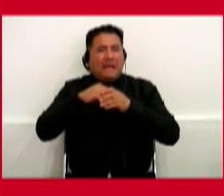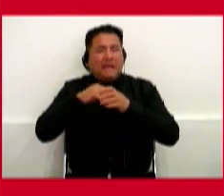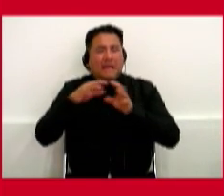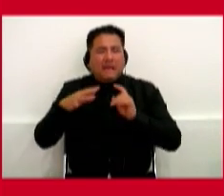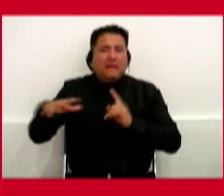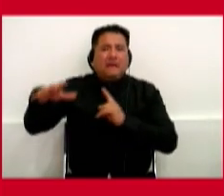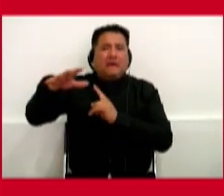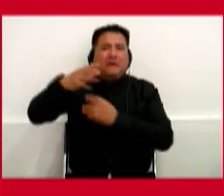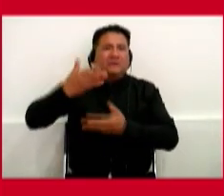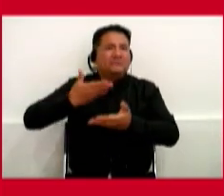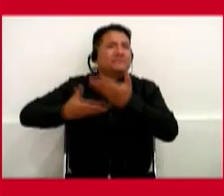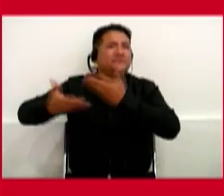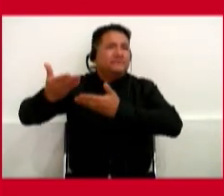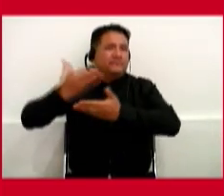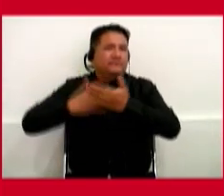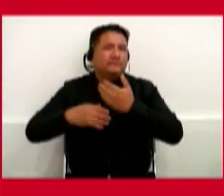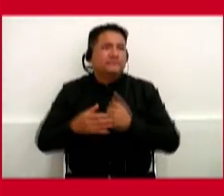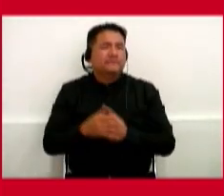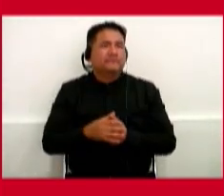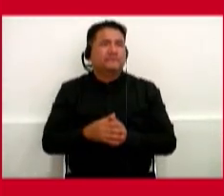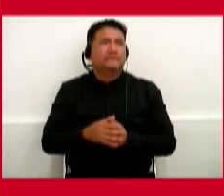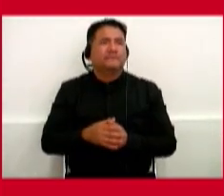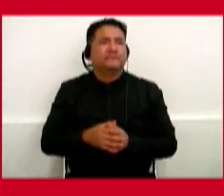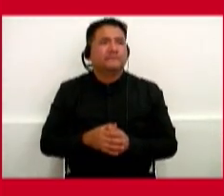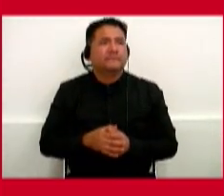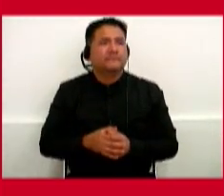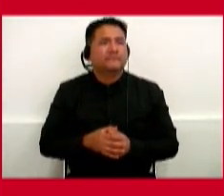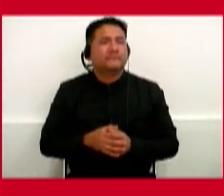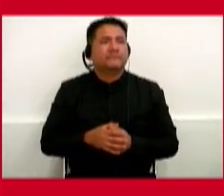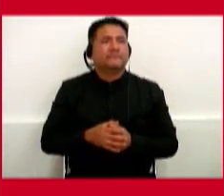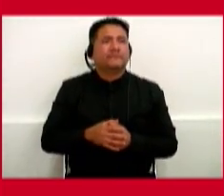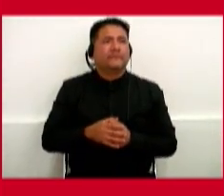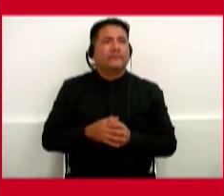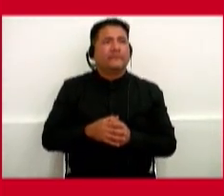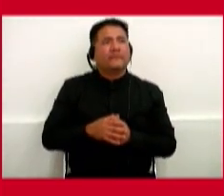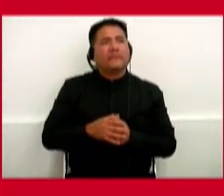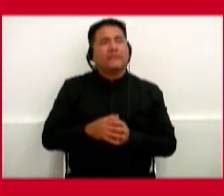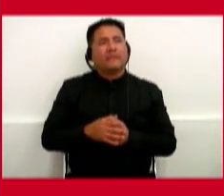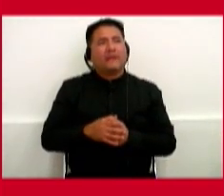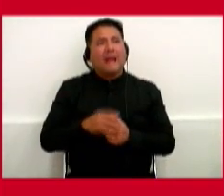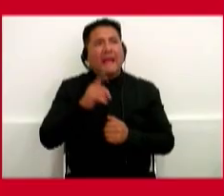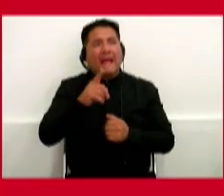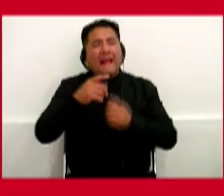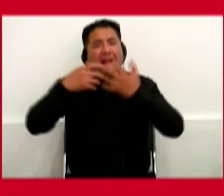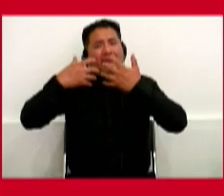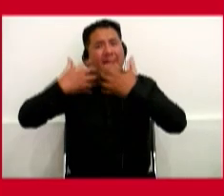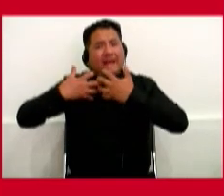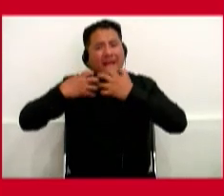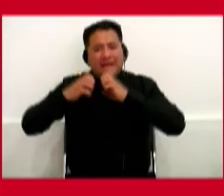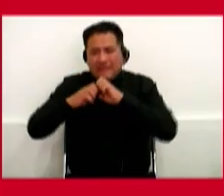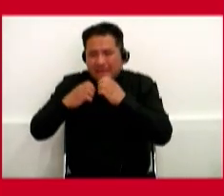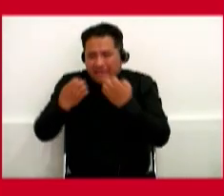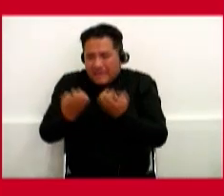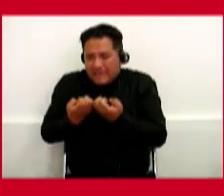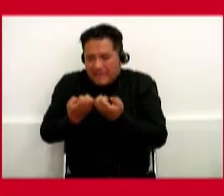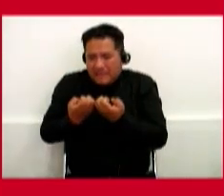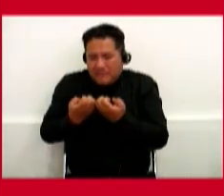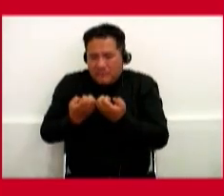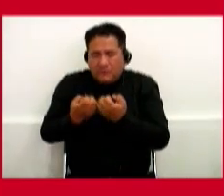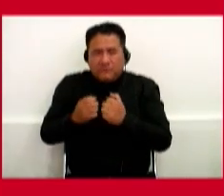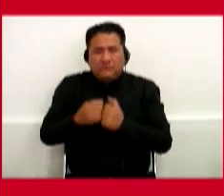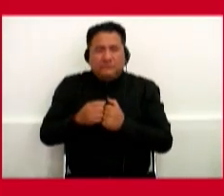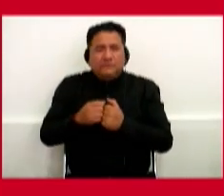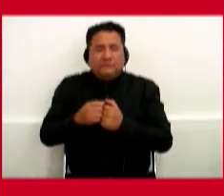En la implementación técnica vamos a resaltar primero el tema del equipo. El equipo es una